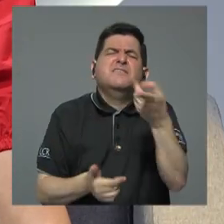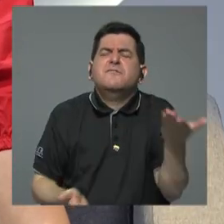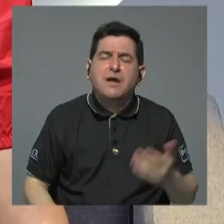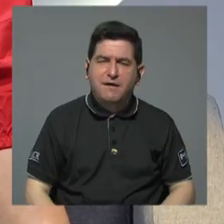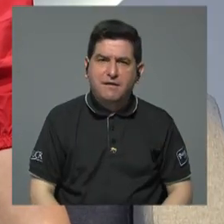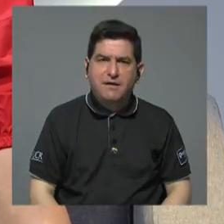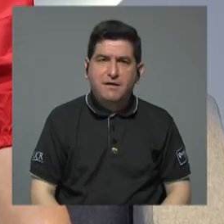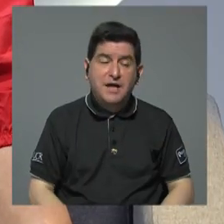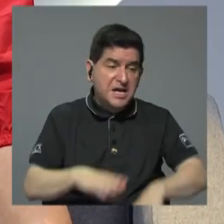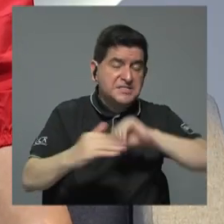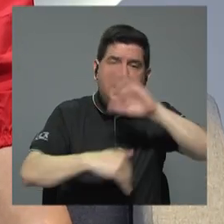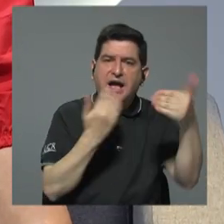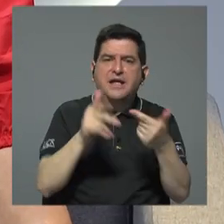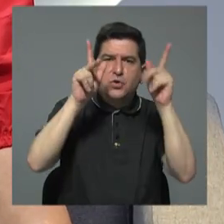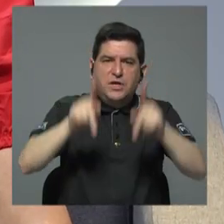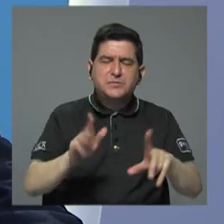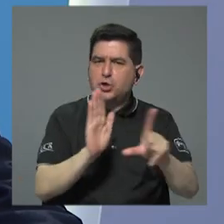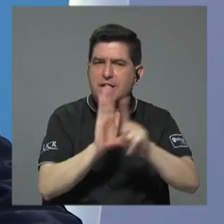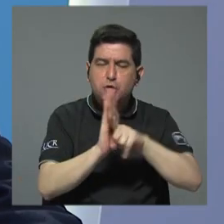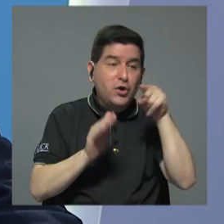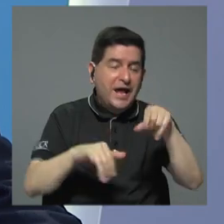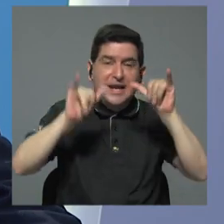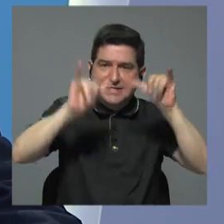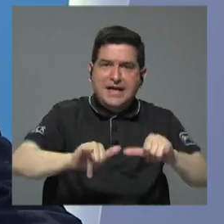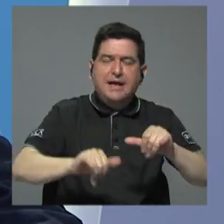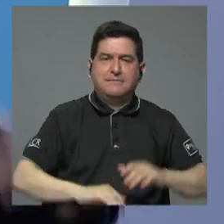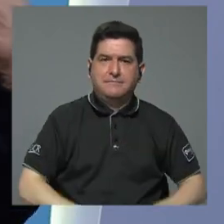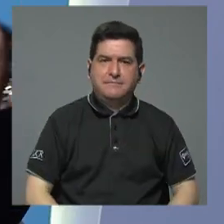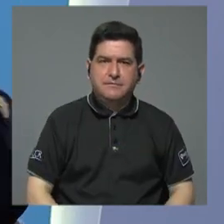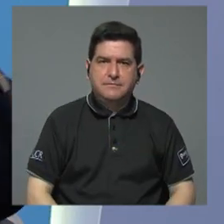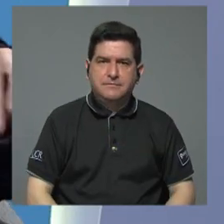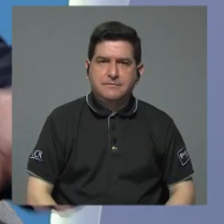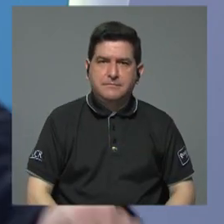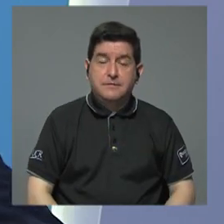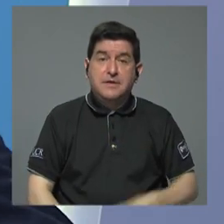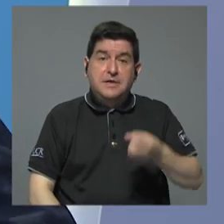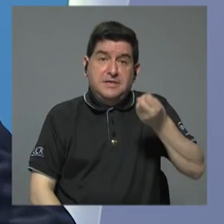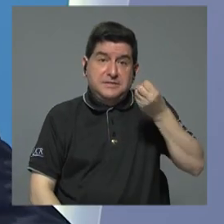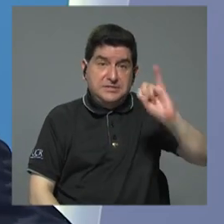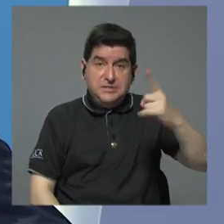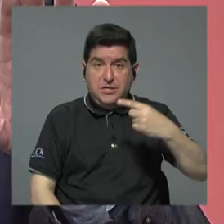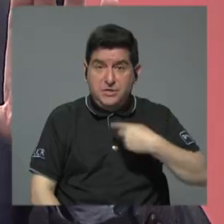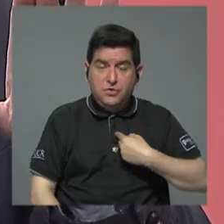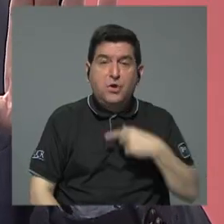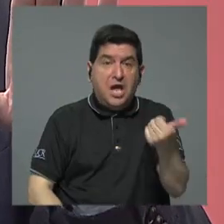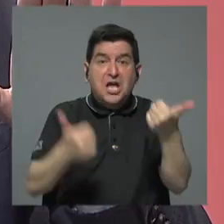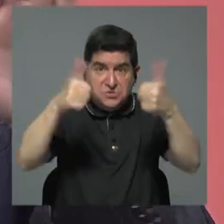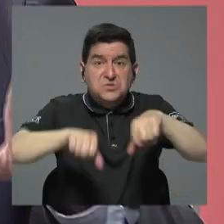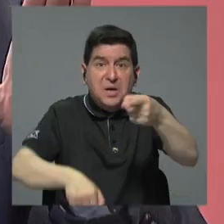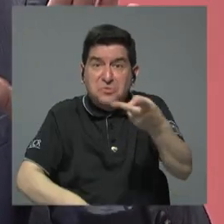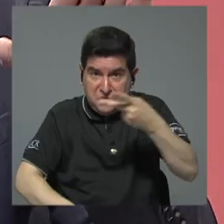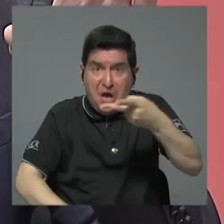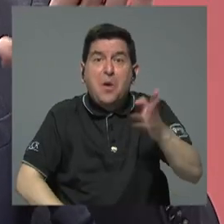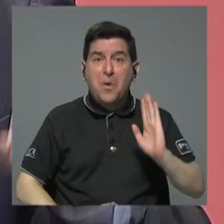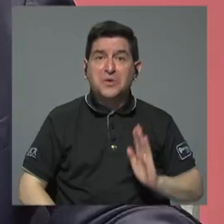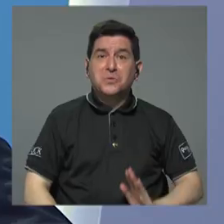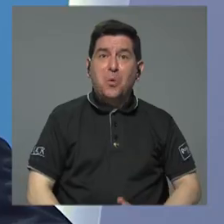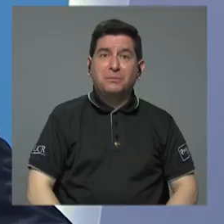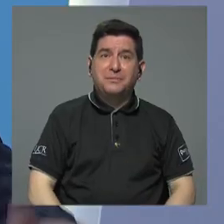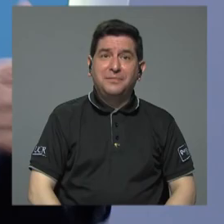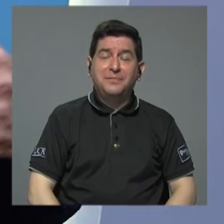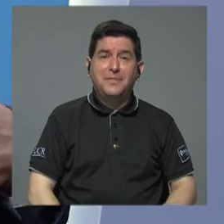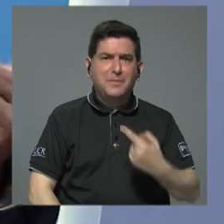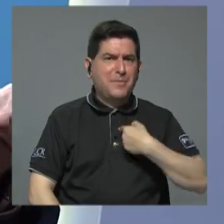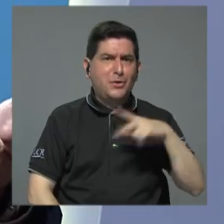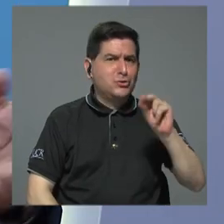orden? Poner orden es sacar a todos los ilegales que están allí. Y si estuviera en, Bueno, en eso coincidimos. Sí. En ese punto coincidimos. Bueno, solo que